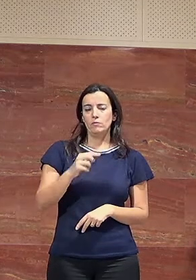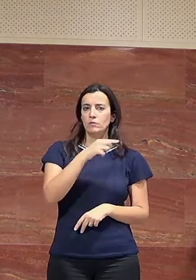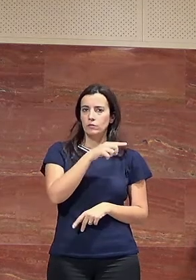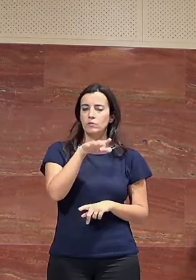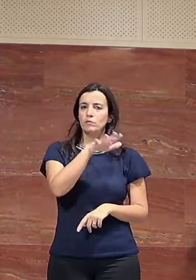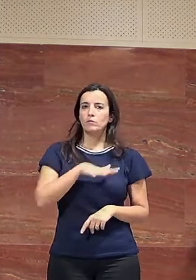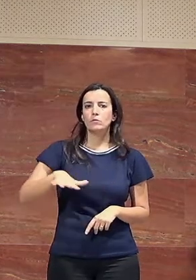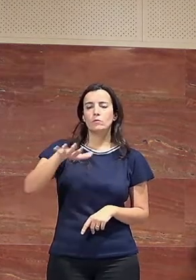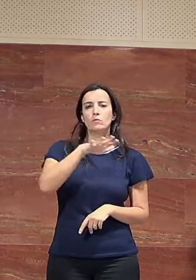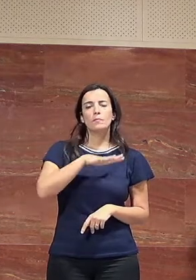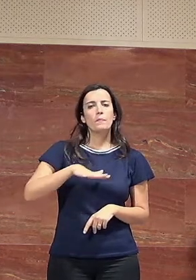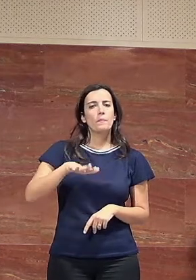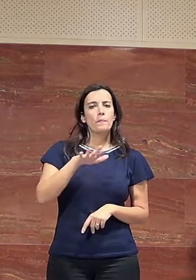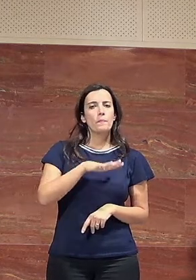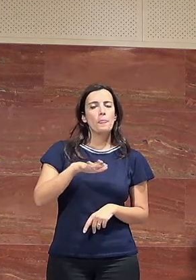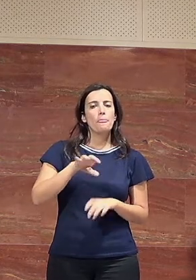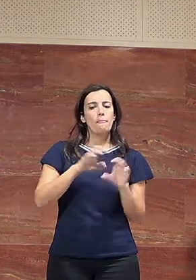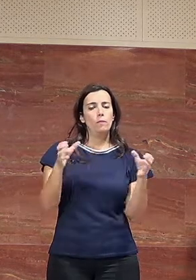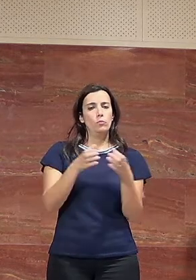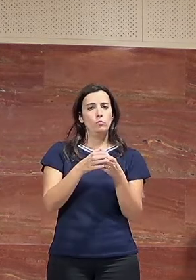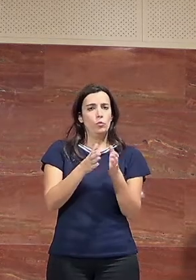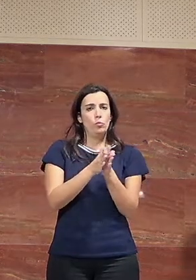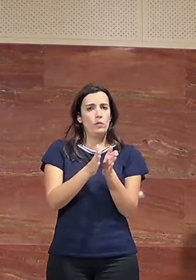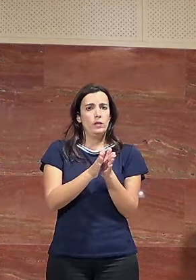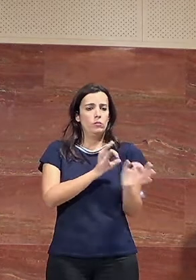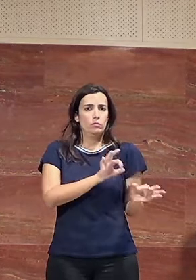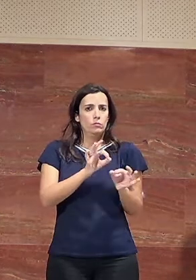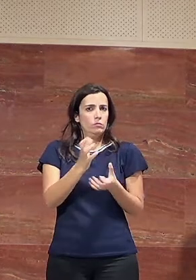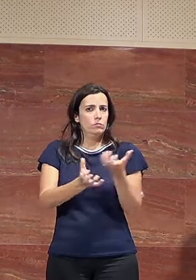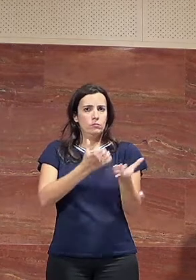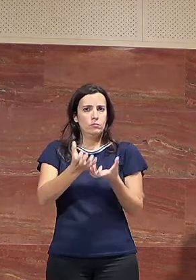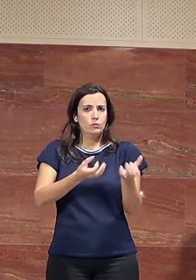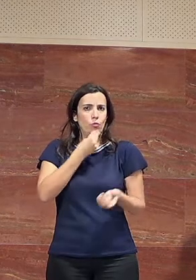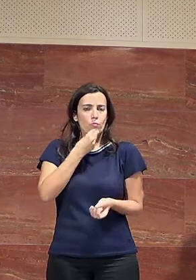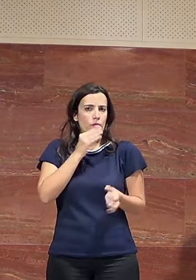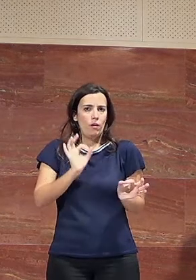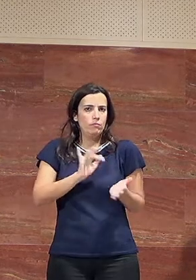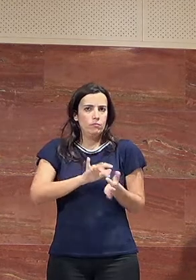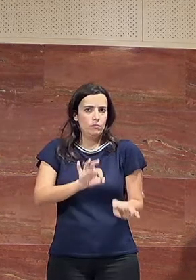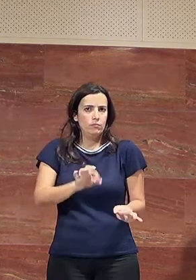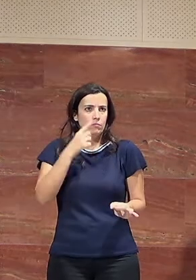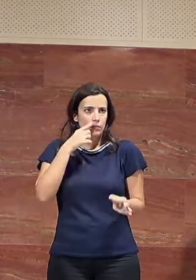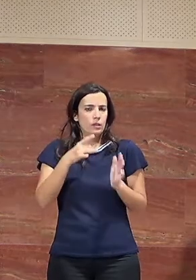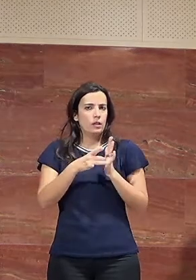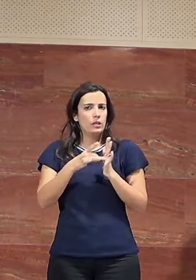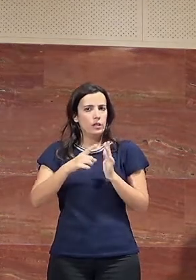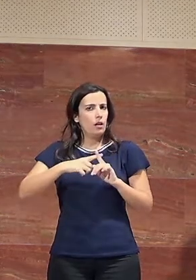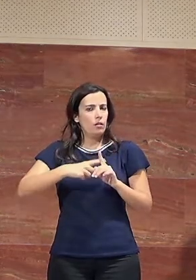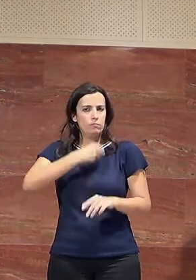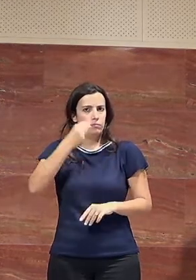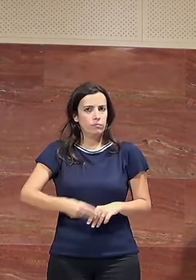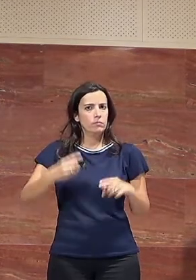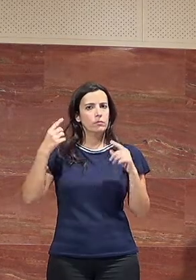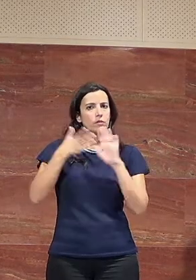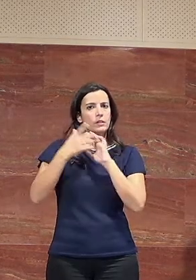donde ha habido un grupo de compañeros que han preparado la comida ese día para que veáis el nivel de calidad que se autoimponen ellos